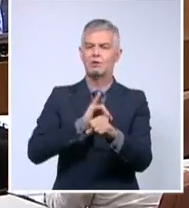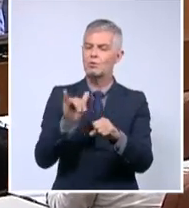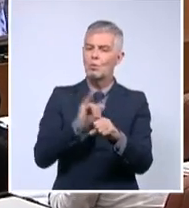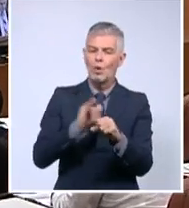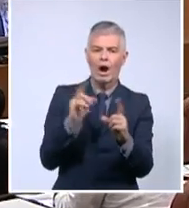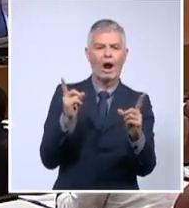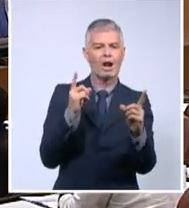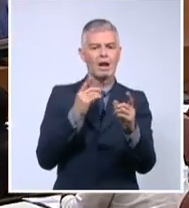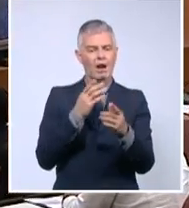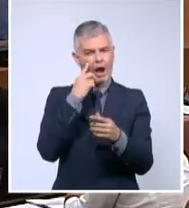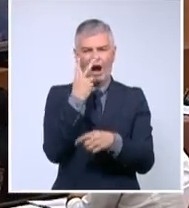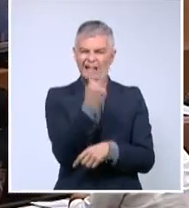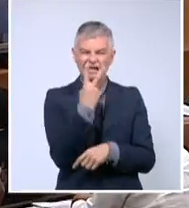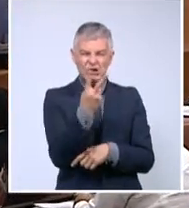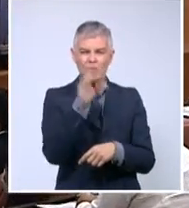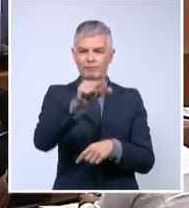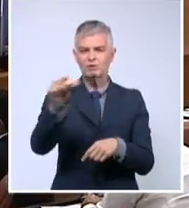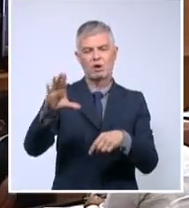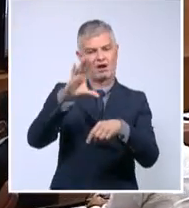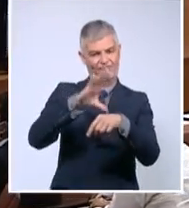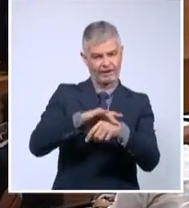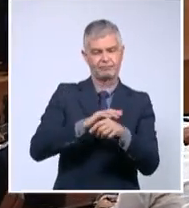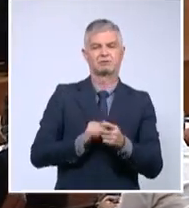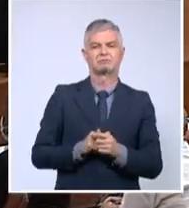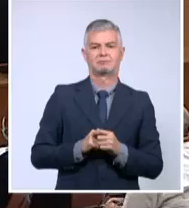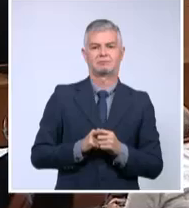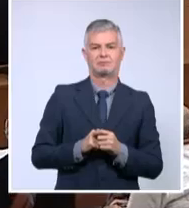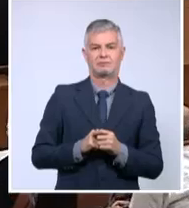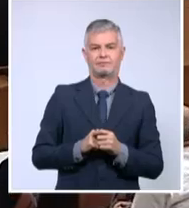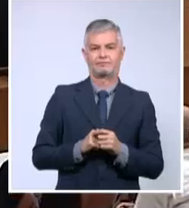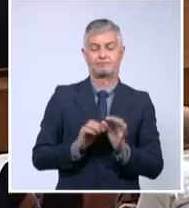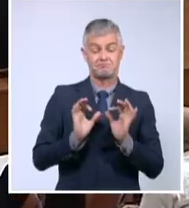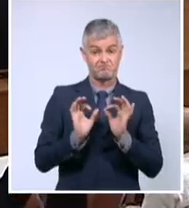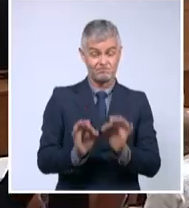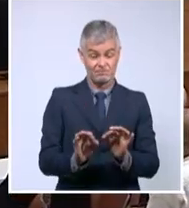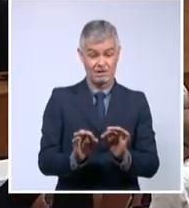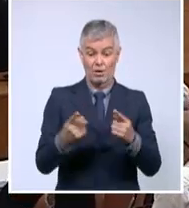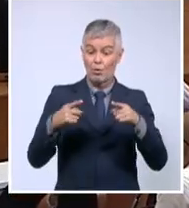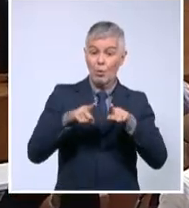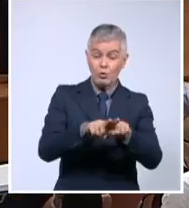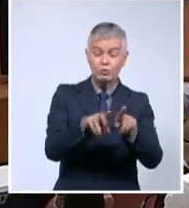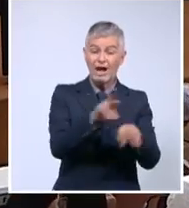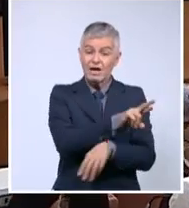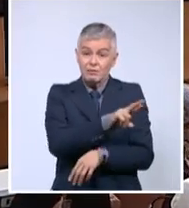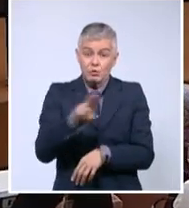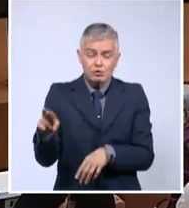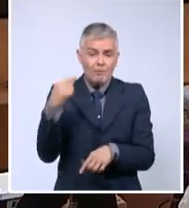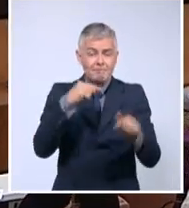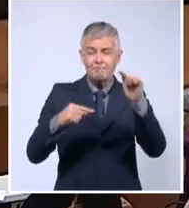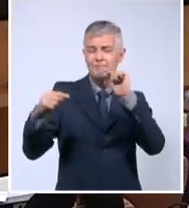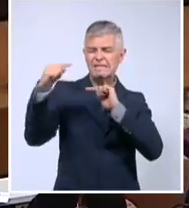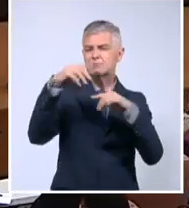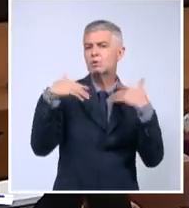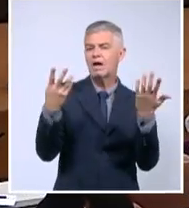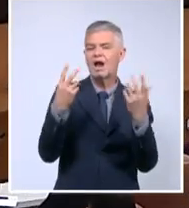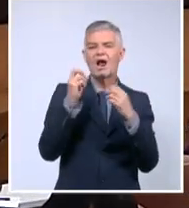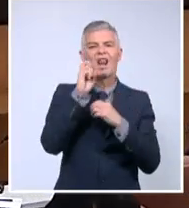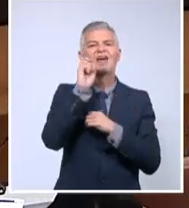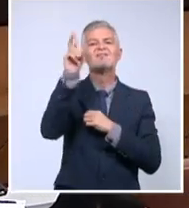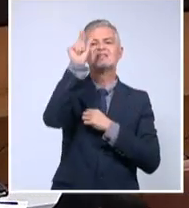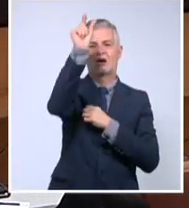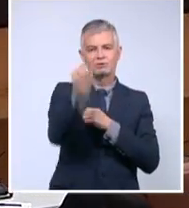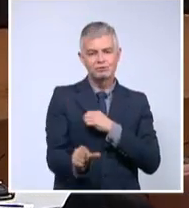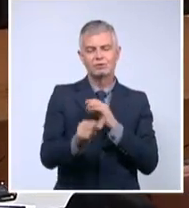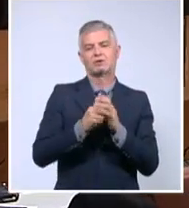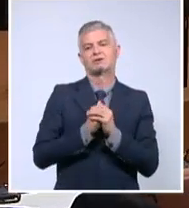contagiados. Un principio humanista inseparable de la revolución, la vida humana como bien supremo de la